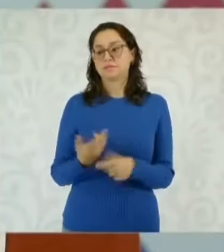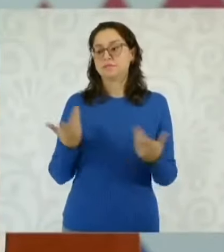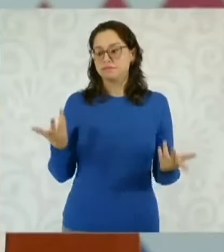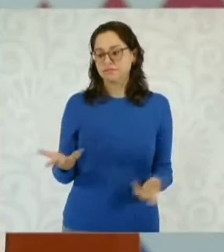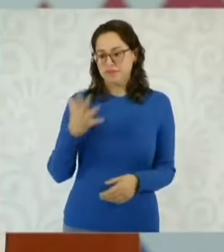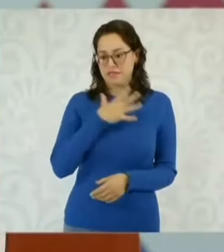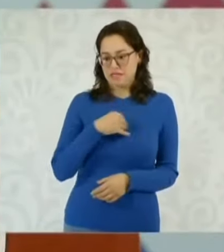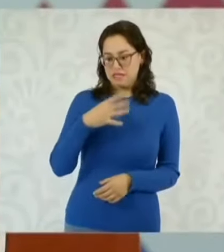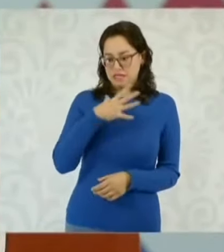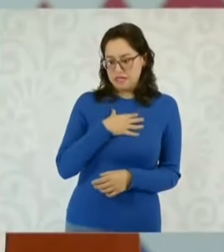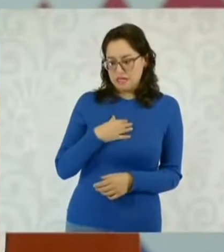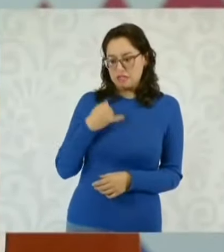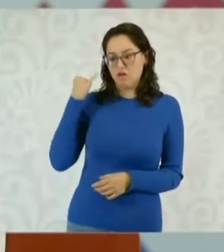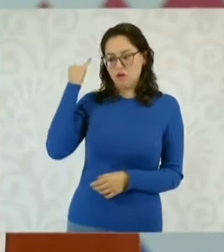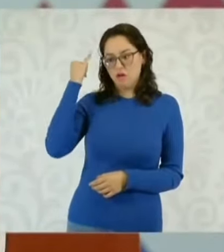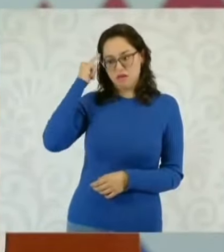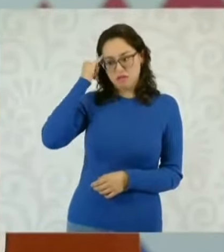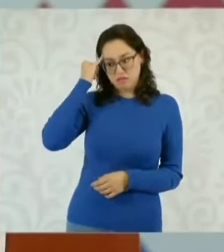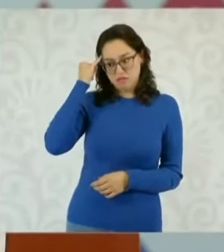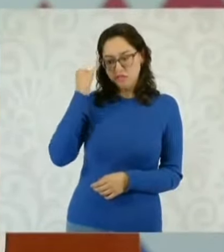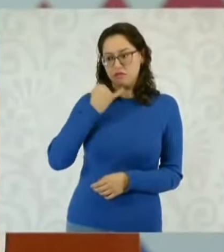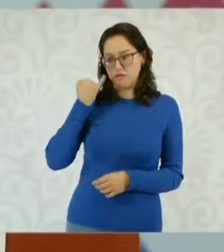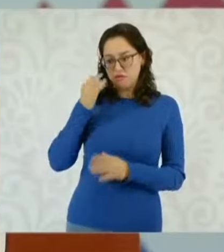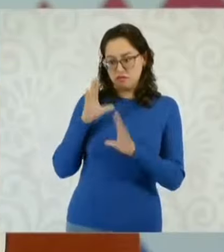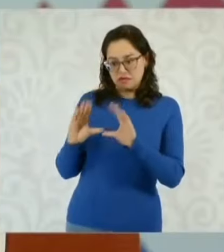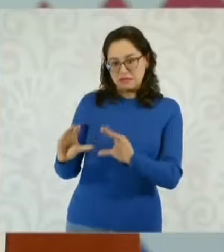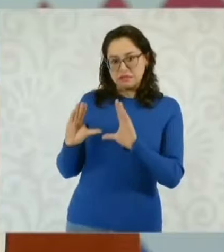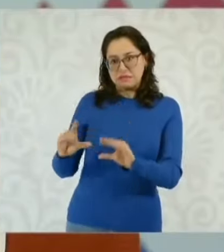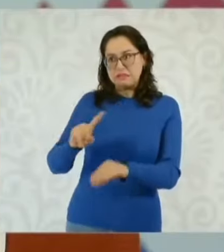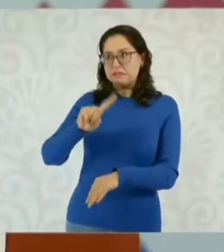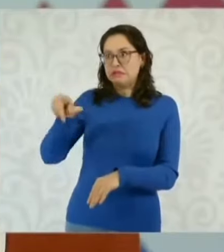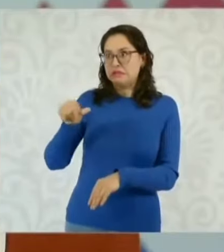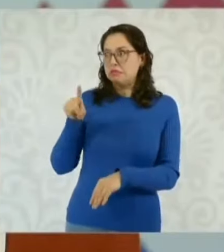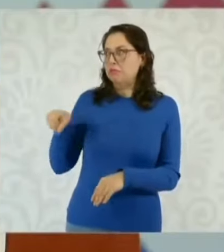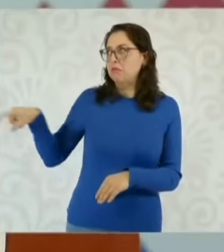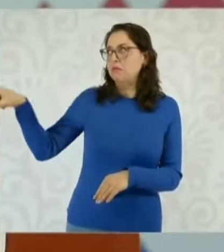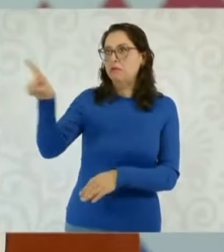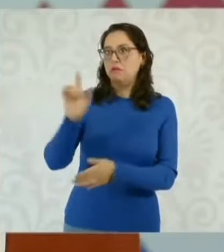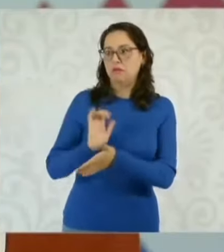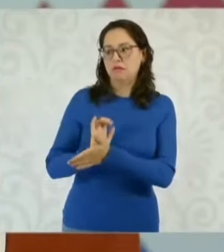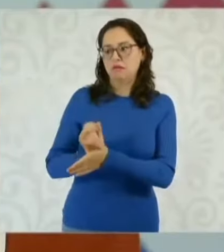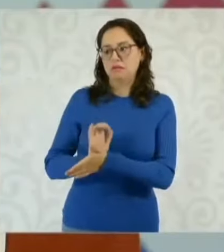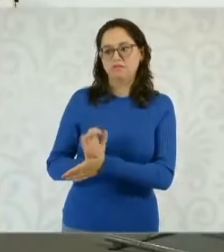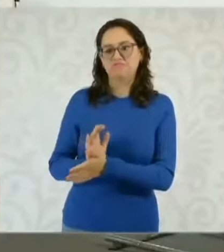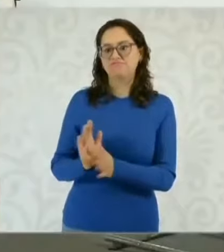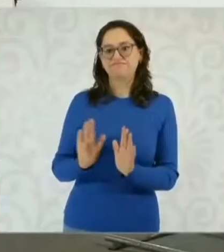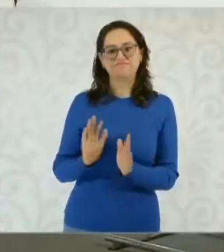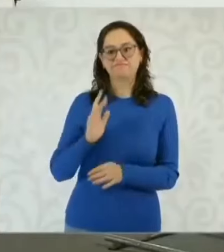puede someterlos a algún acto de discriminación? Según los datos de CONAPRED,